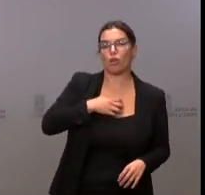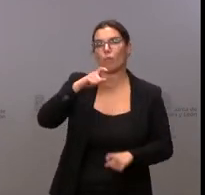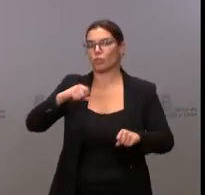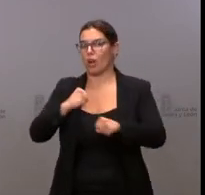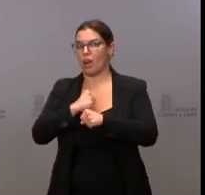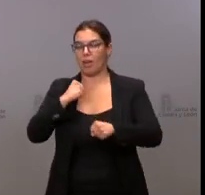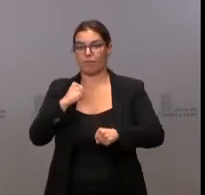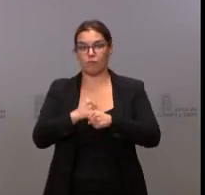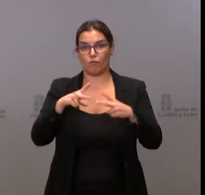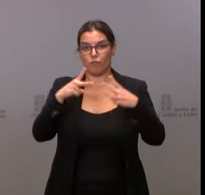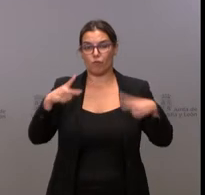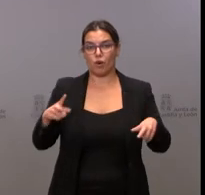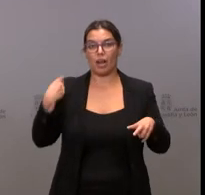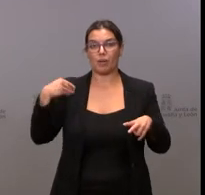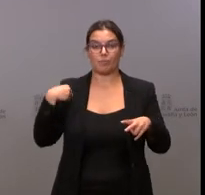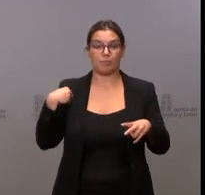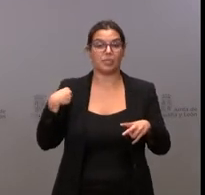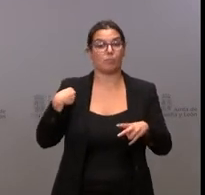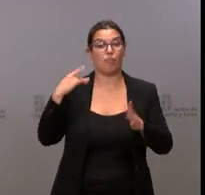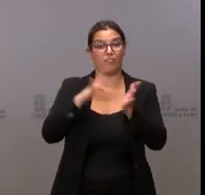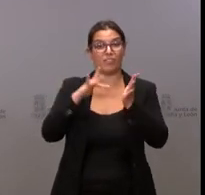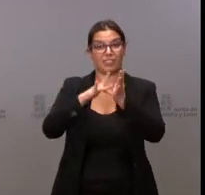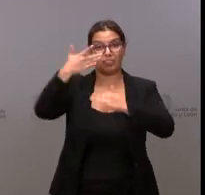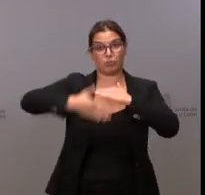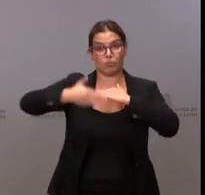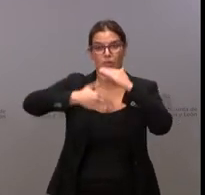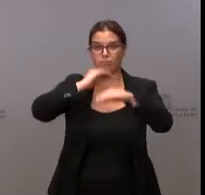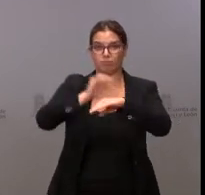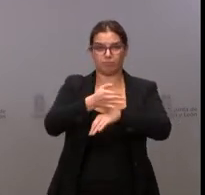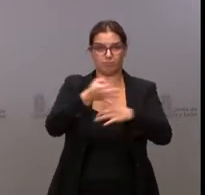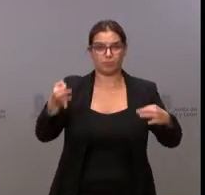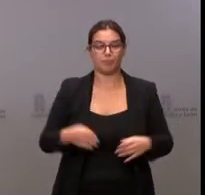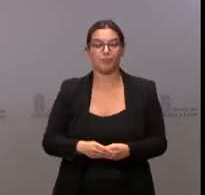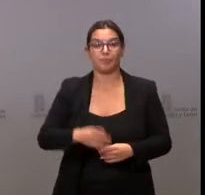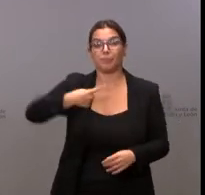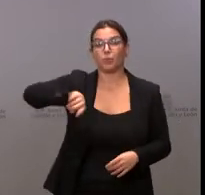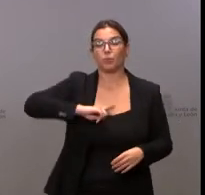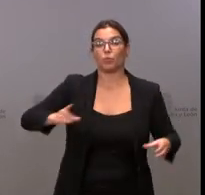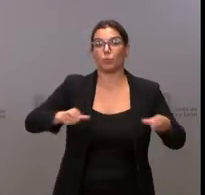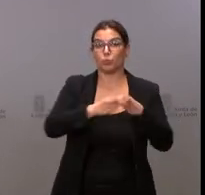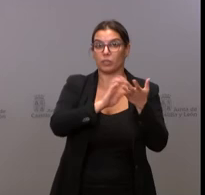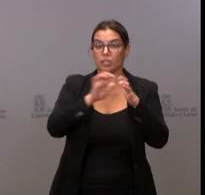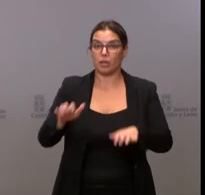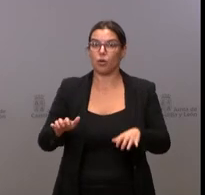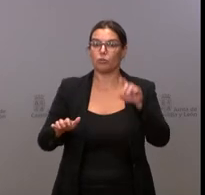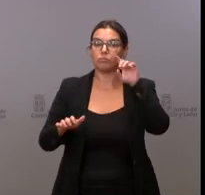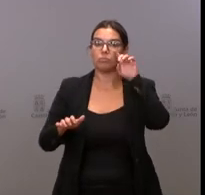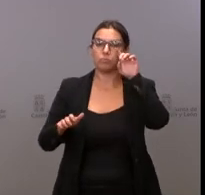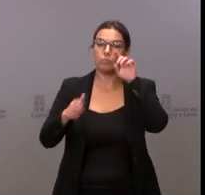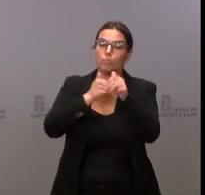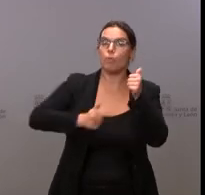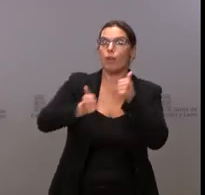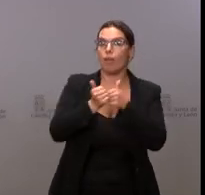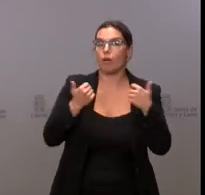con arreglo al calendario pactado desde la junta de castilla y léon tenemos como prioridad